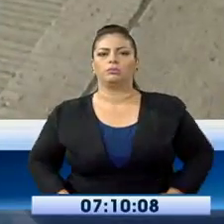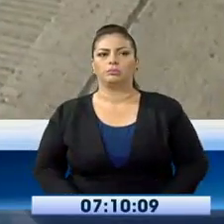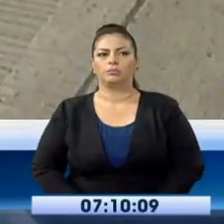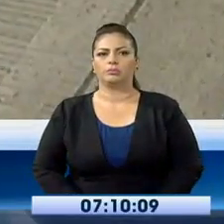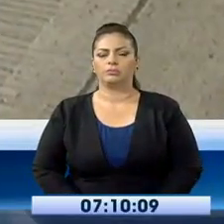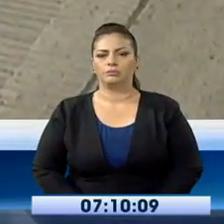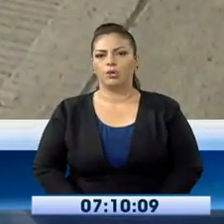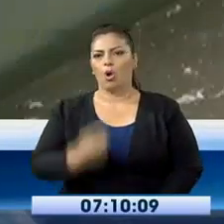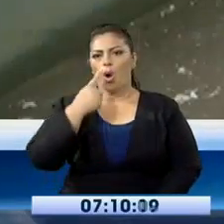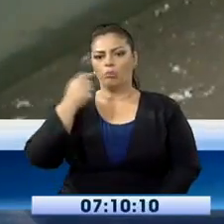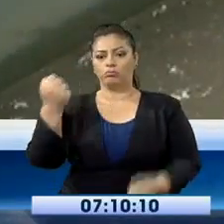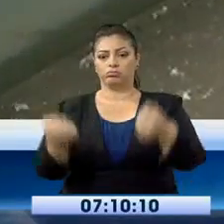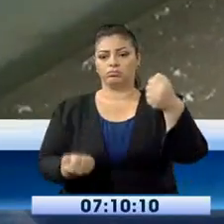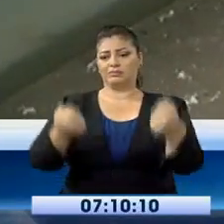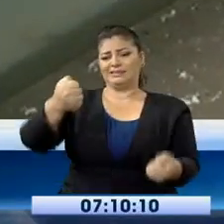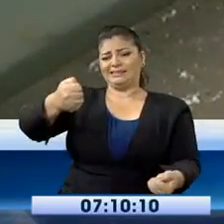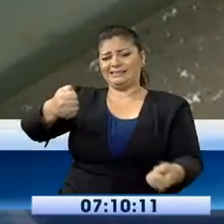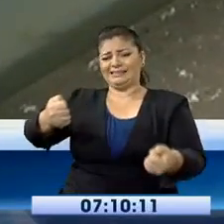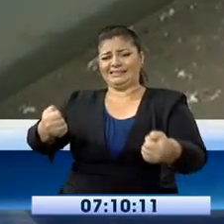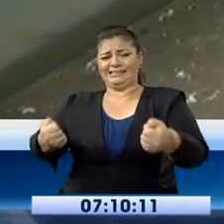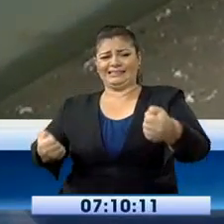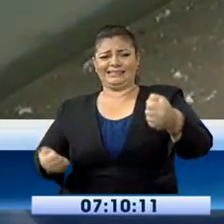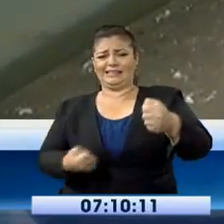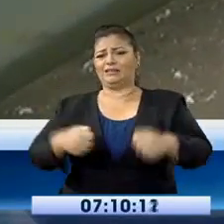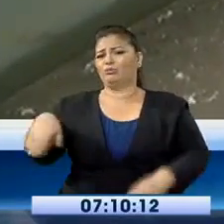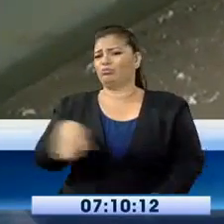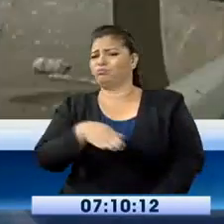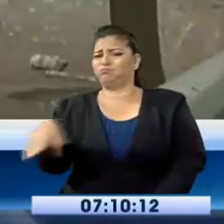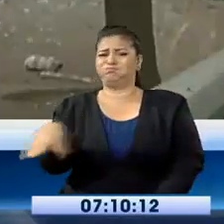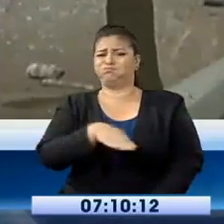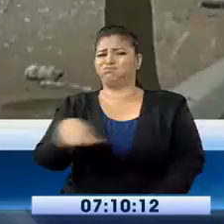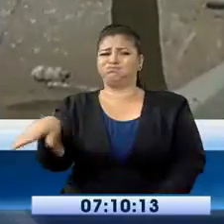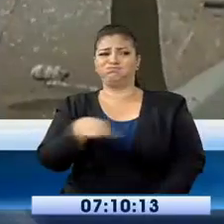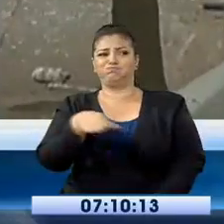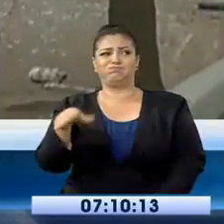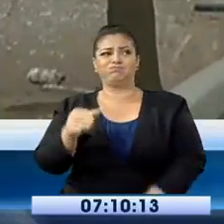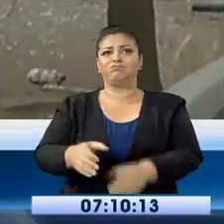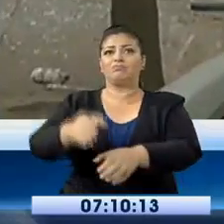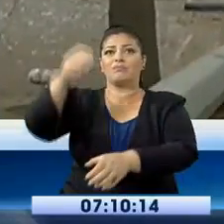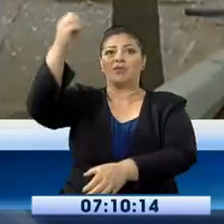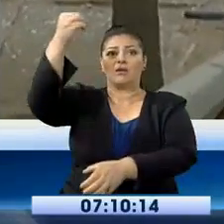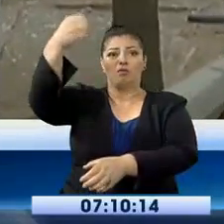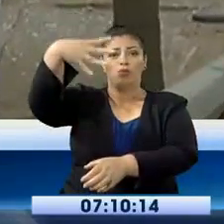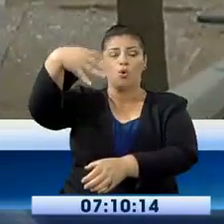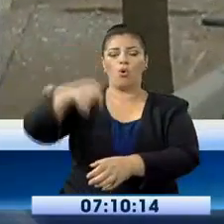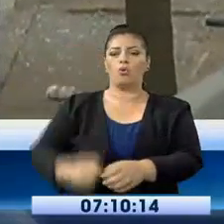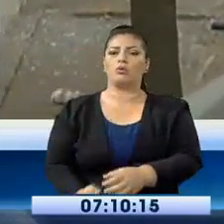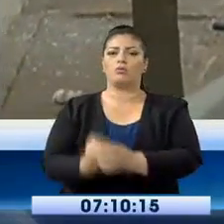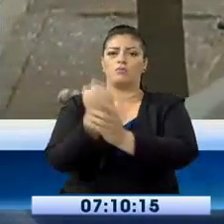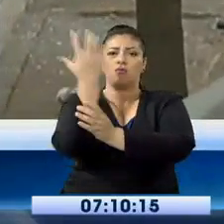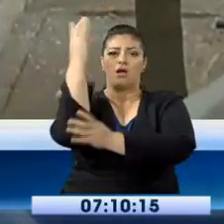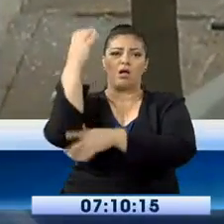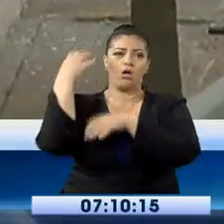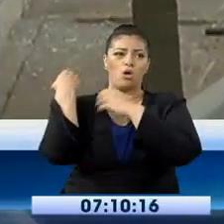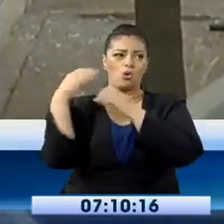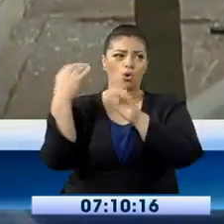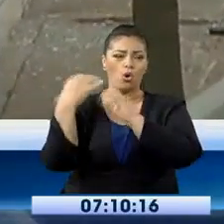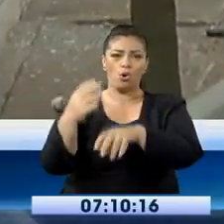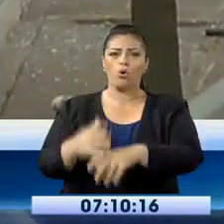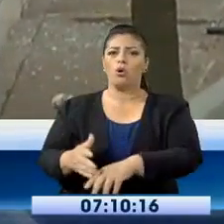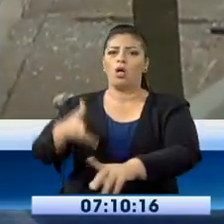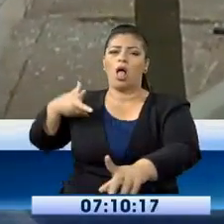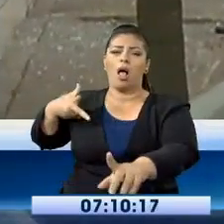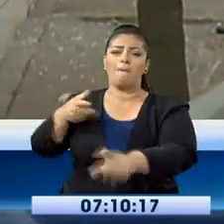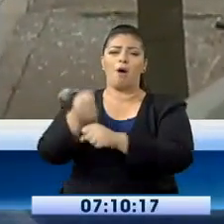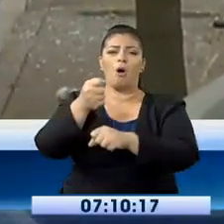pesado vehículo, derribó en su camino 2 postes de alumbrado público y varias palmeras que forman parte del ornato de la avenida